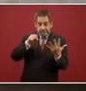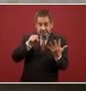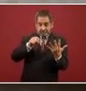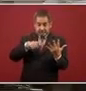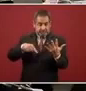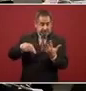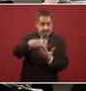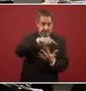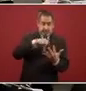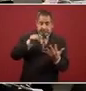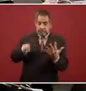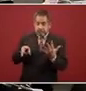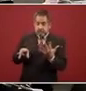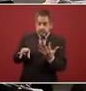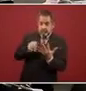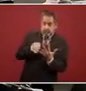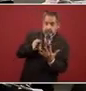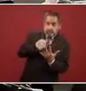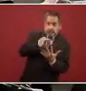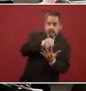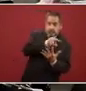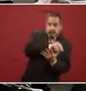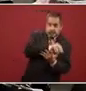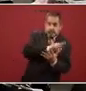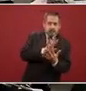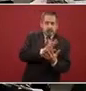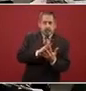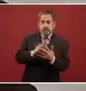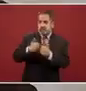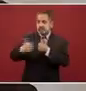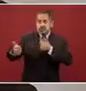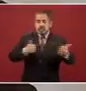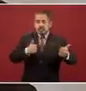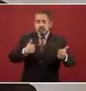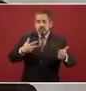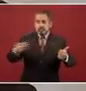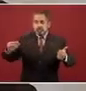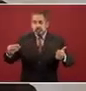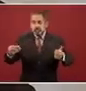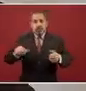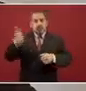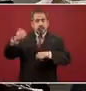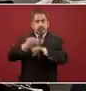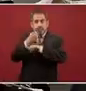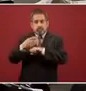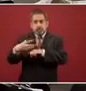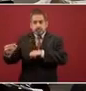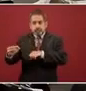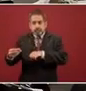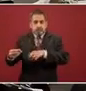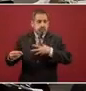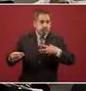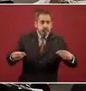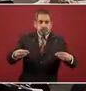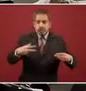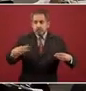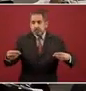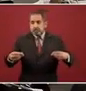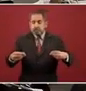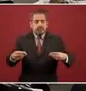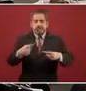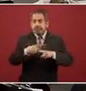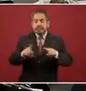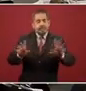de una misma cadena de transmisión, exacto, inclusive están en diferentes estados. ¿Pero no ha aumentado de ayer a hoy 5?